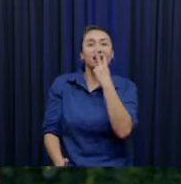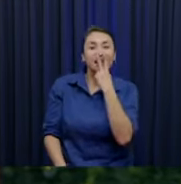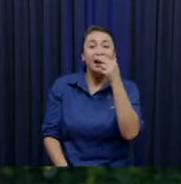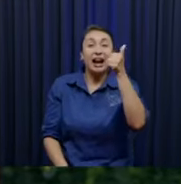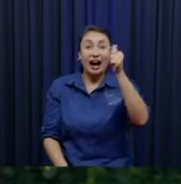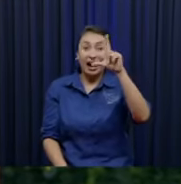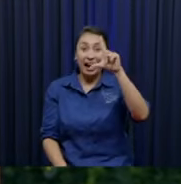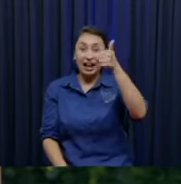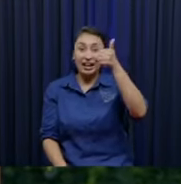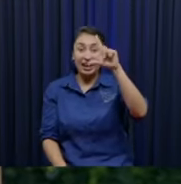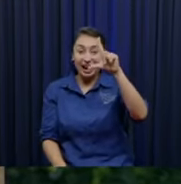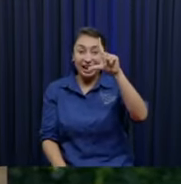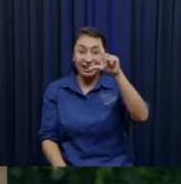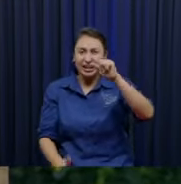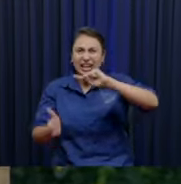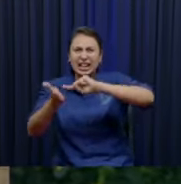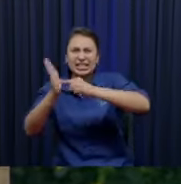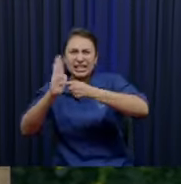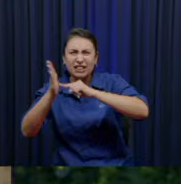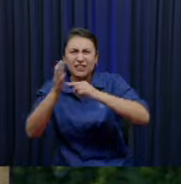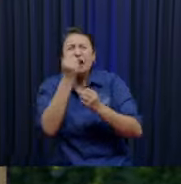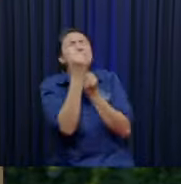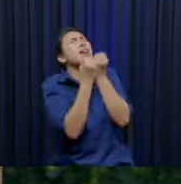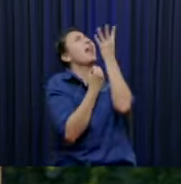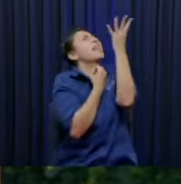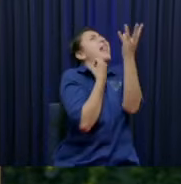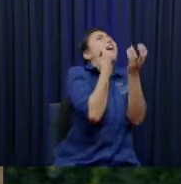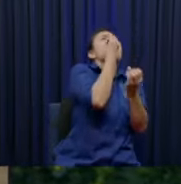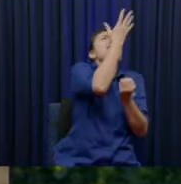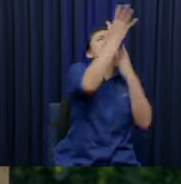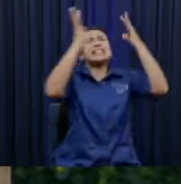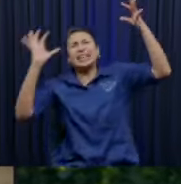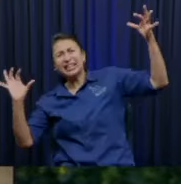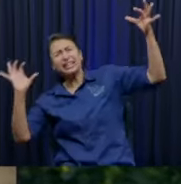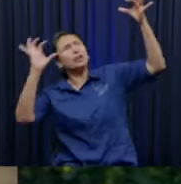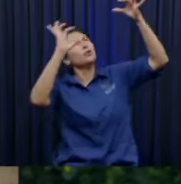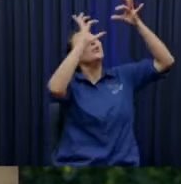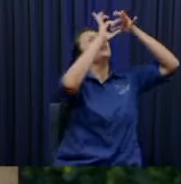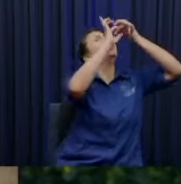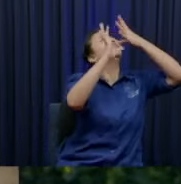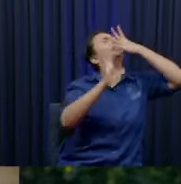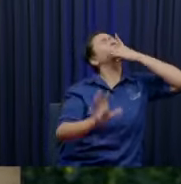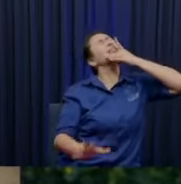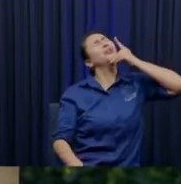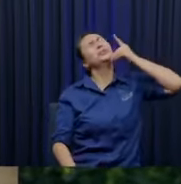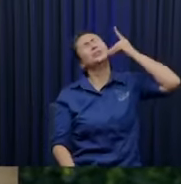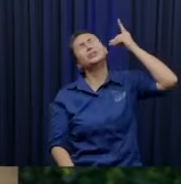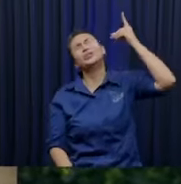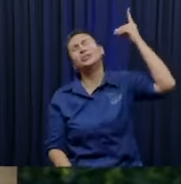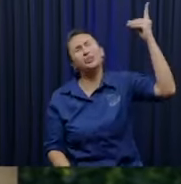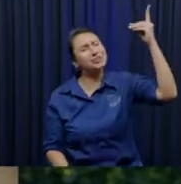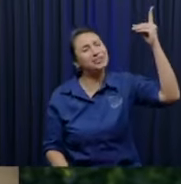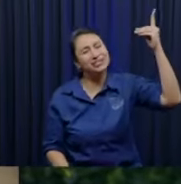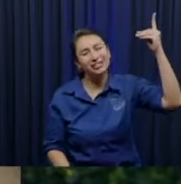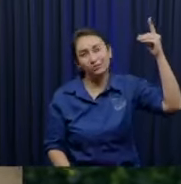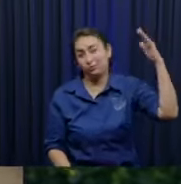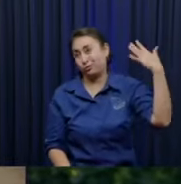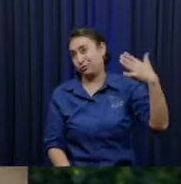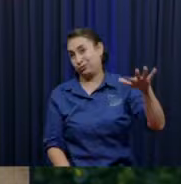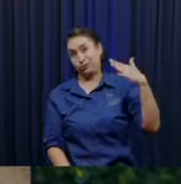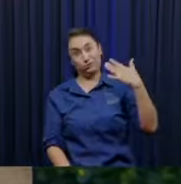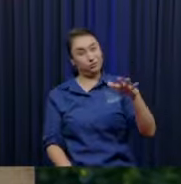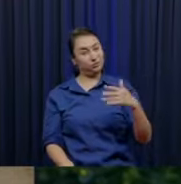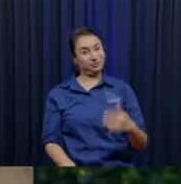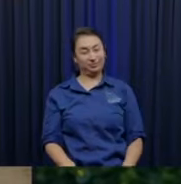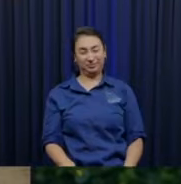Un cántico espontáneo en él que se convirtió en un poema y después se convirtió. Eso está en